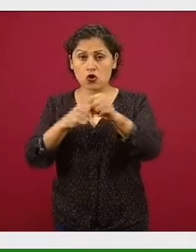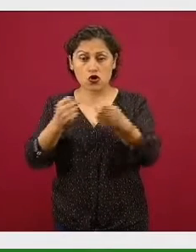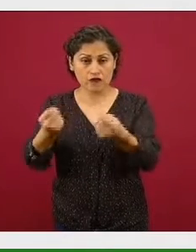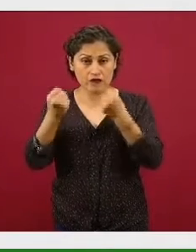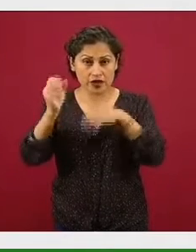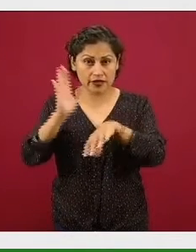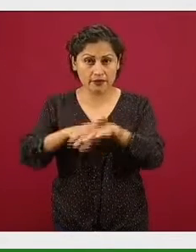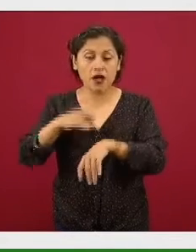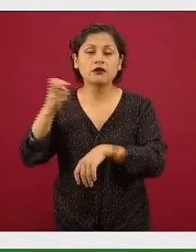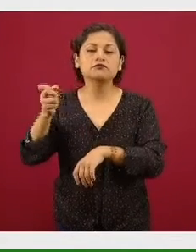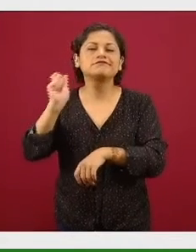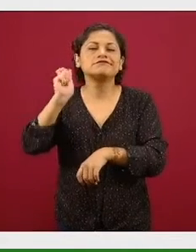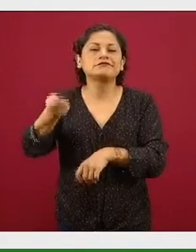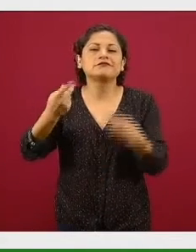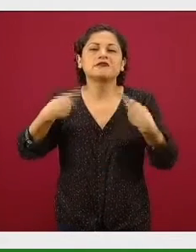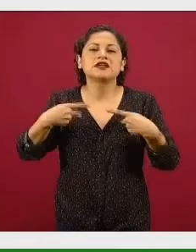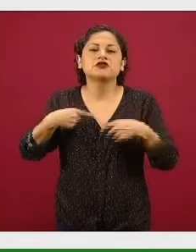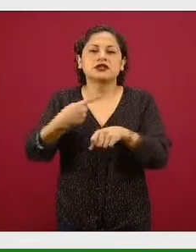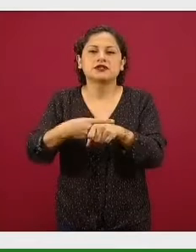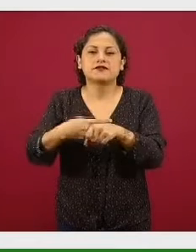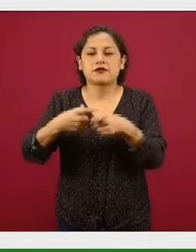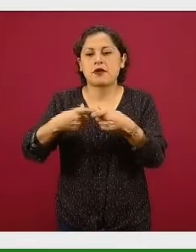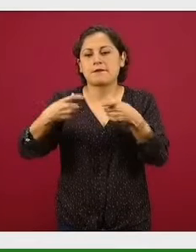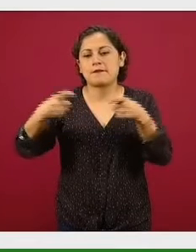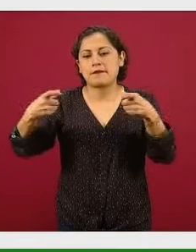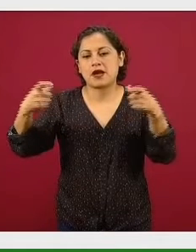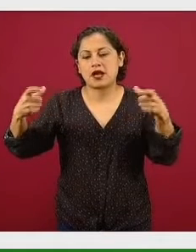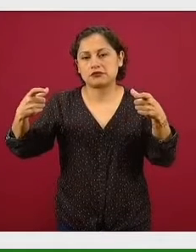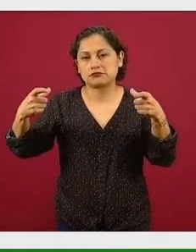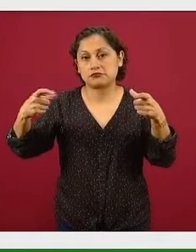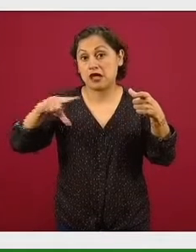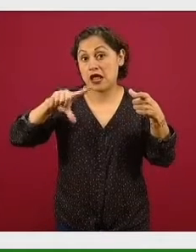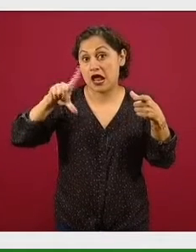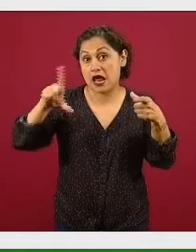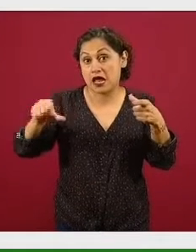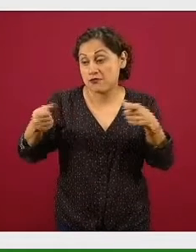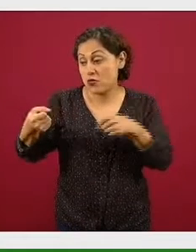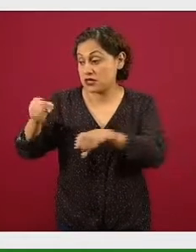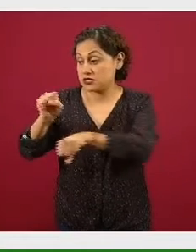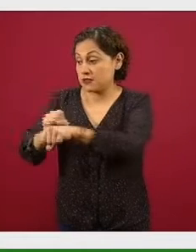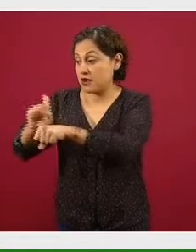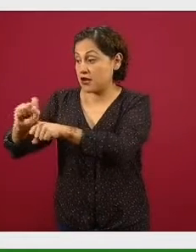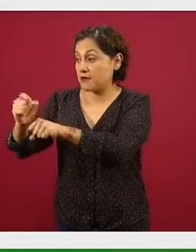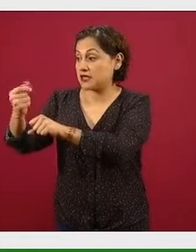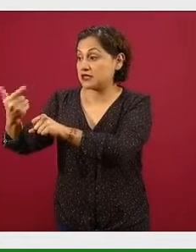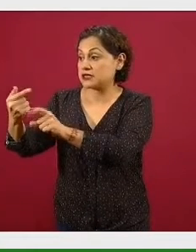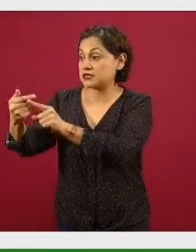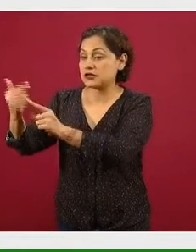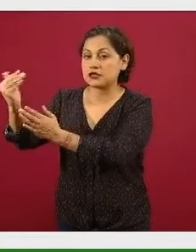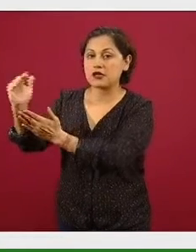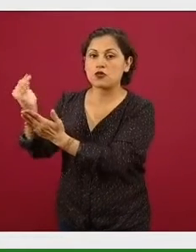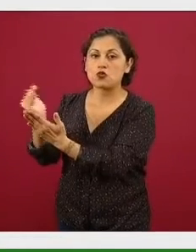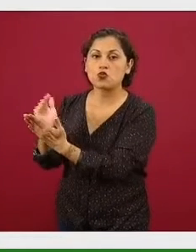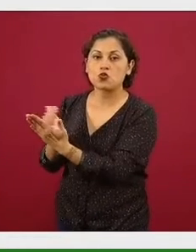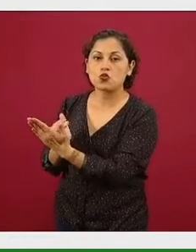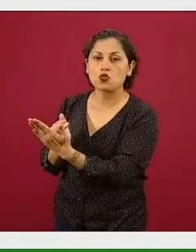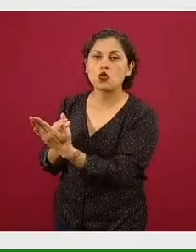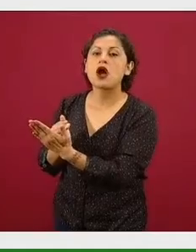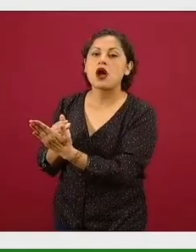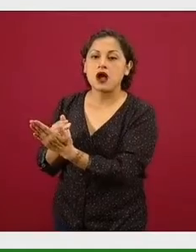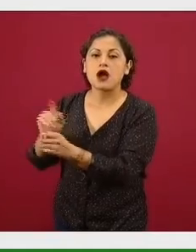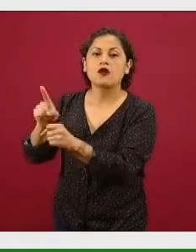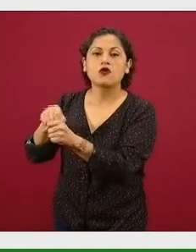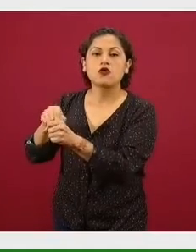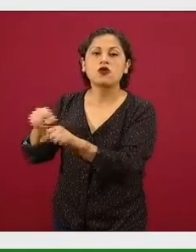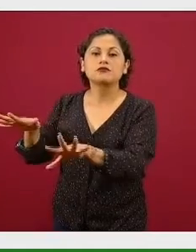personas con la enfermedad. Y vean en la semana 27 a una diferencia de la semana 11 como la dispersión es más grande y sobre